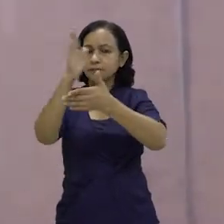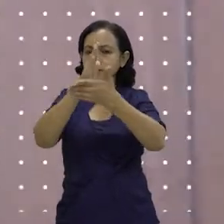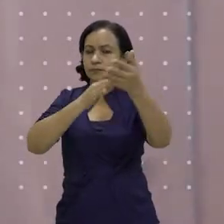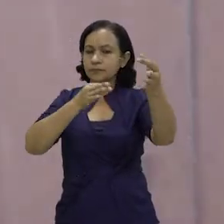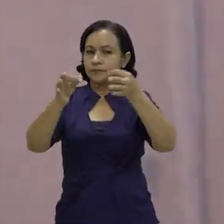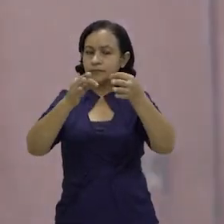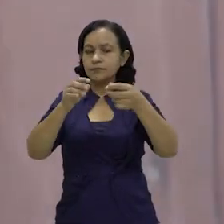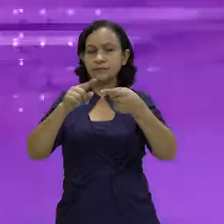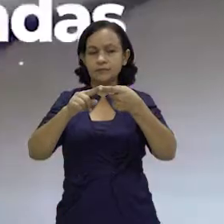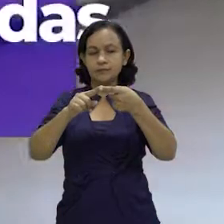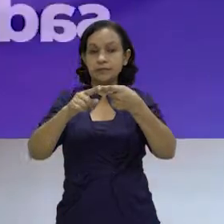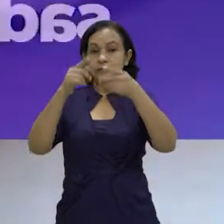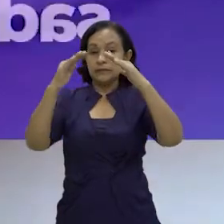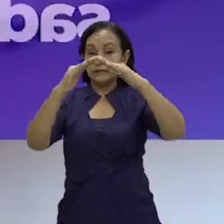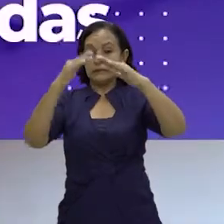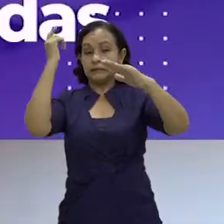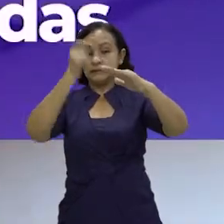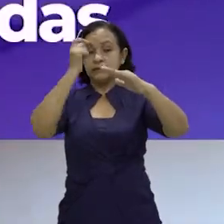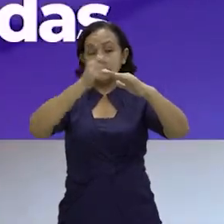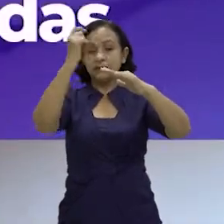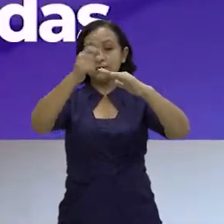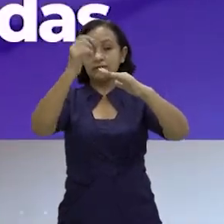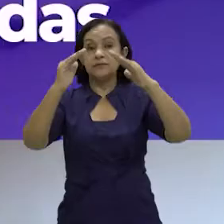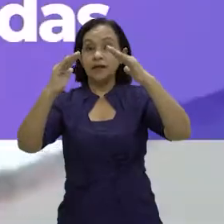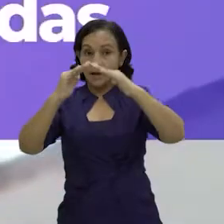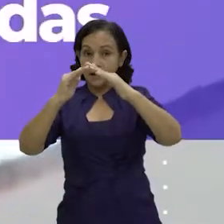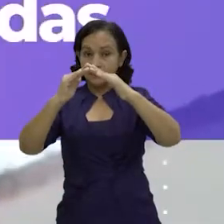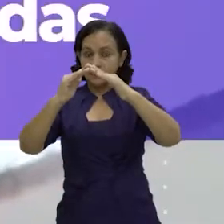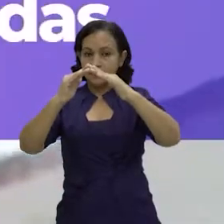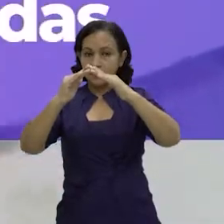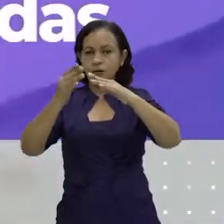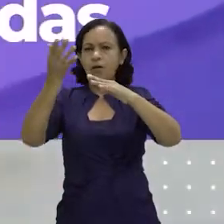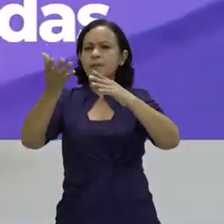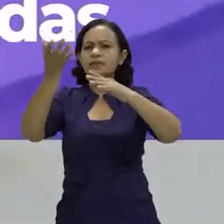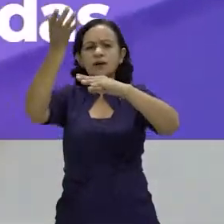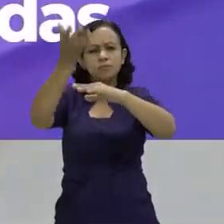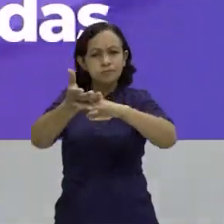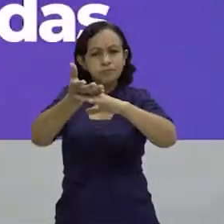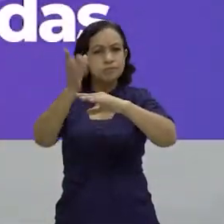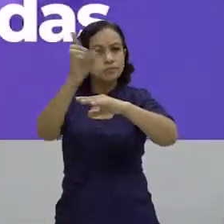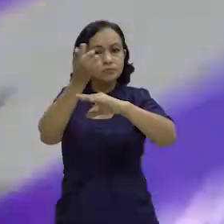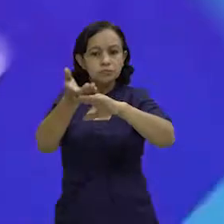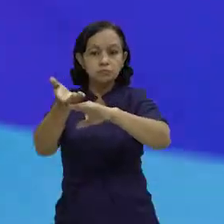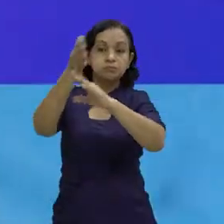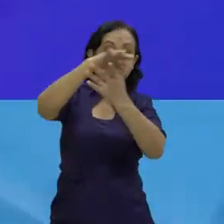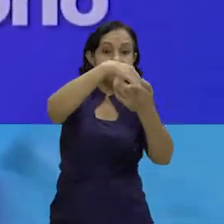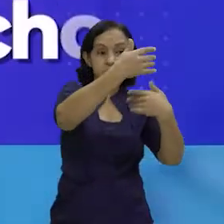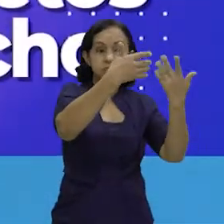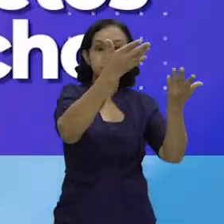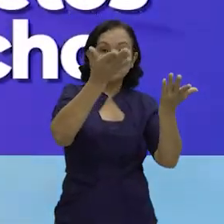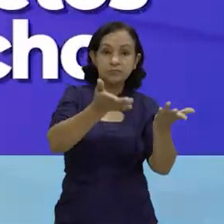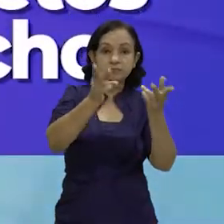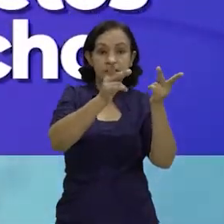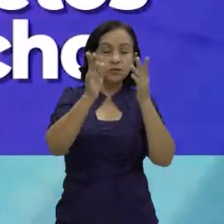siguientes recomendaciones. Reclavemos el zinc de los techos de nuestras viviendas. Evitemos colocar objetos pesados sobre el techo que puedan